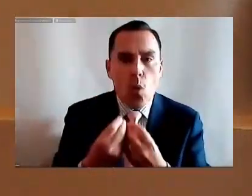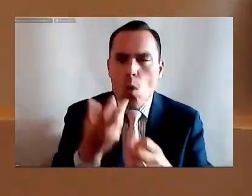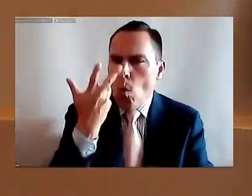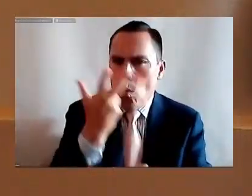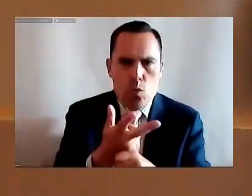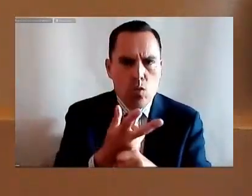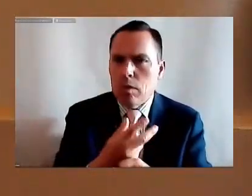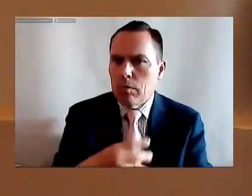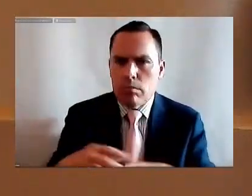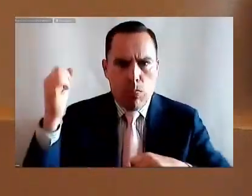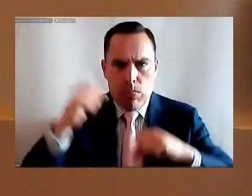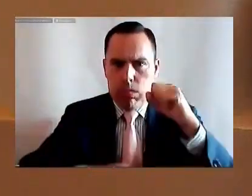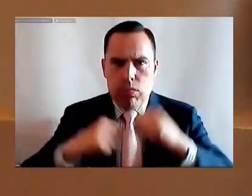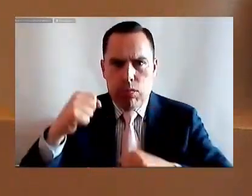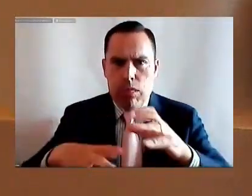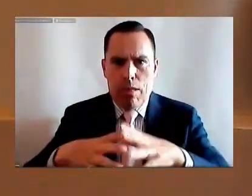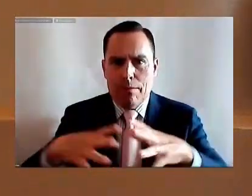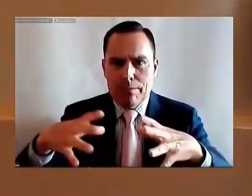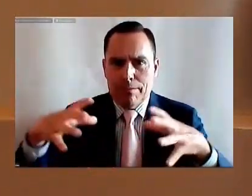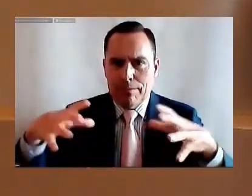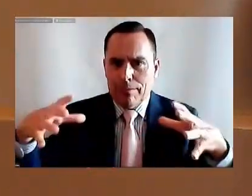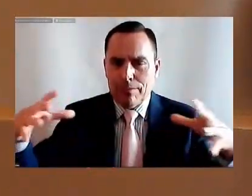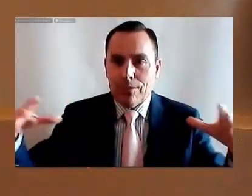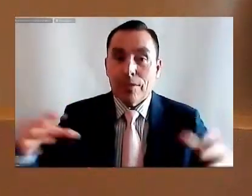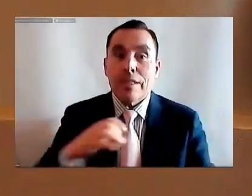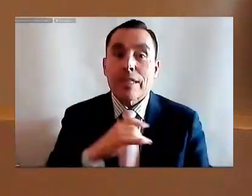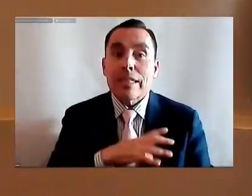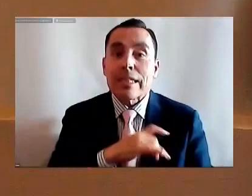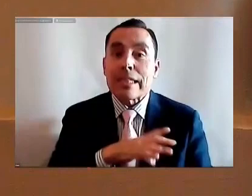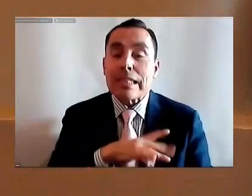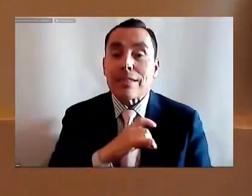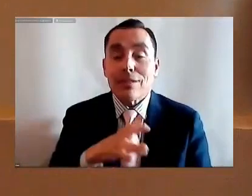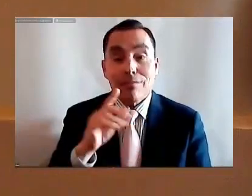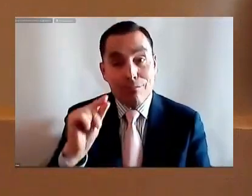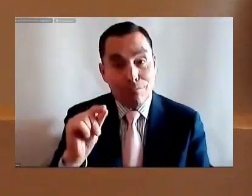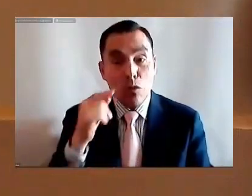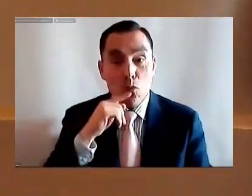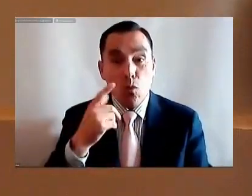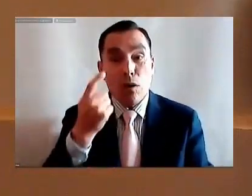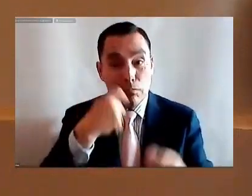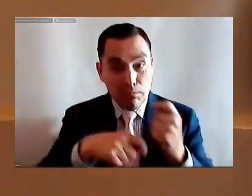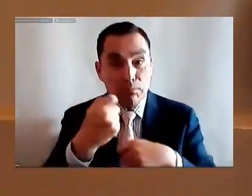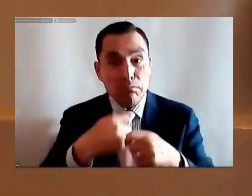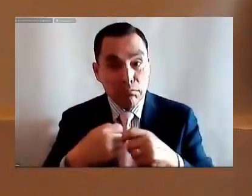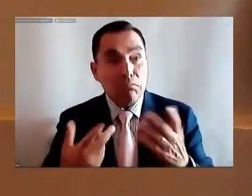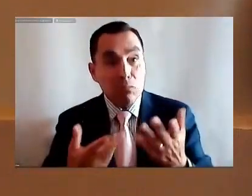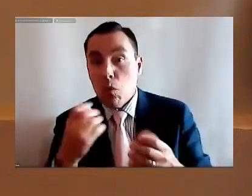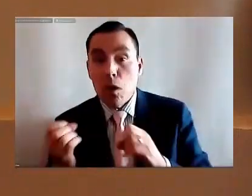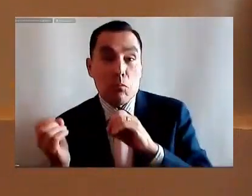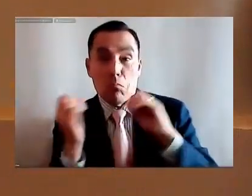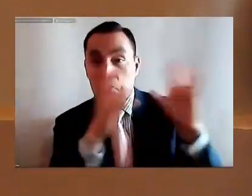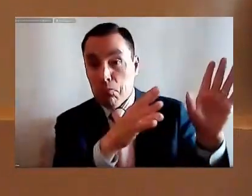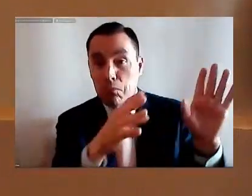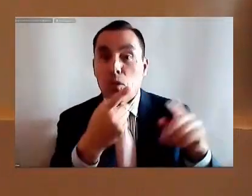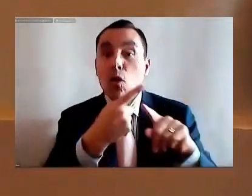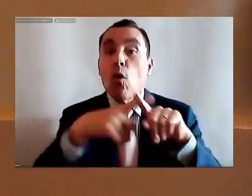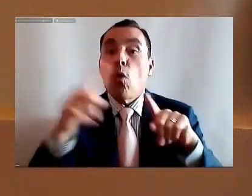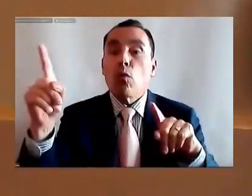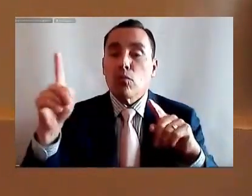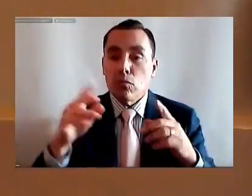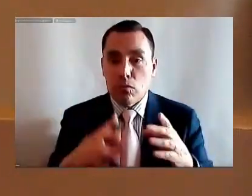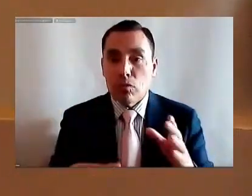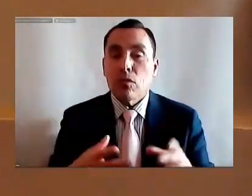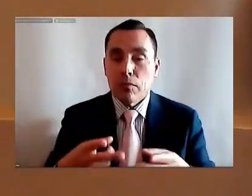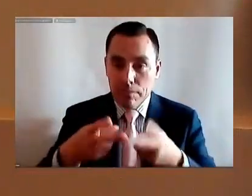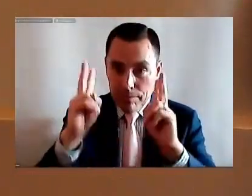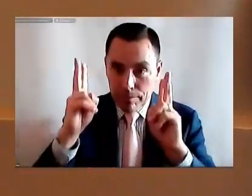bueno, depende. Si Chile es un país monoexportador o exportador de materias primas, quizá hay una productividad que se afecta si das muchos derechos, eso es cierto.